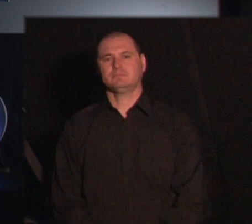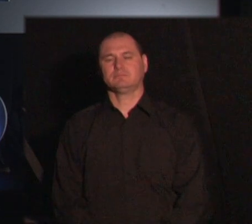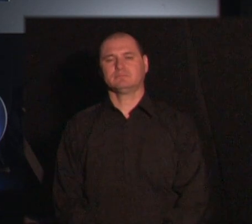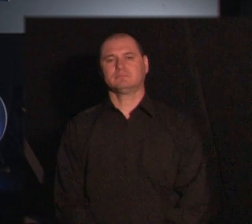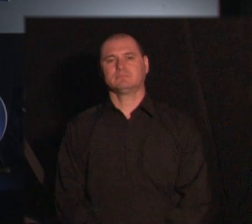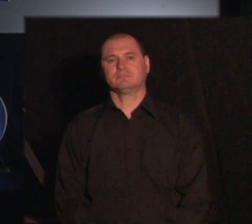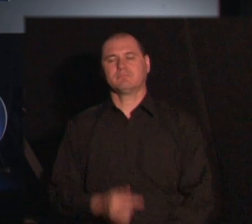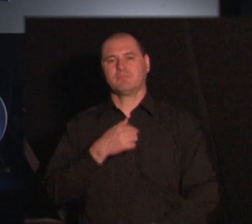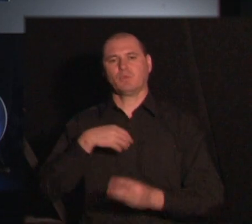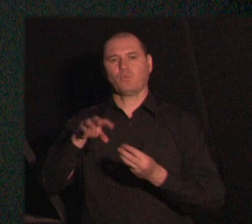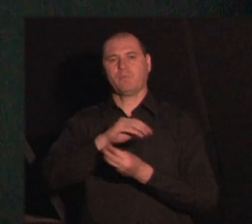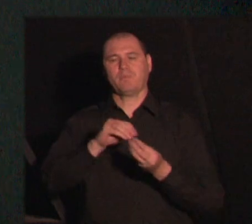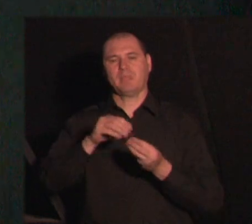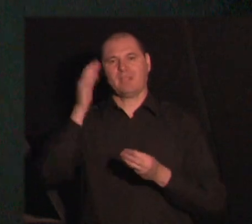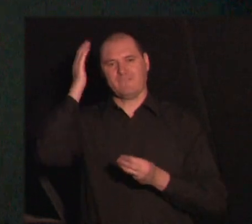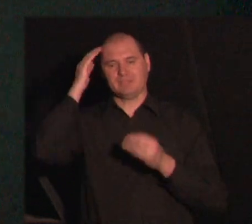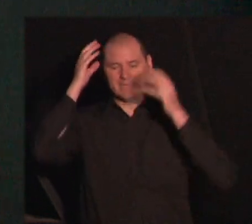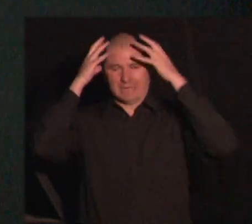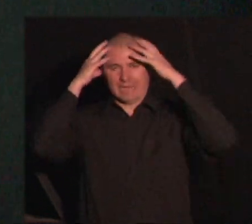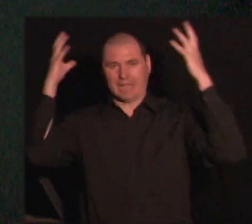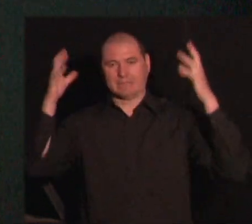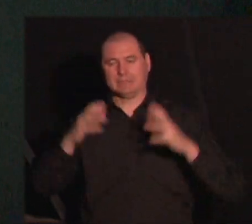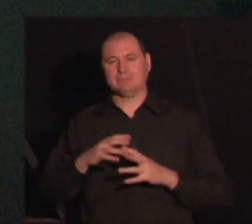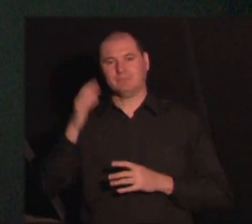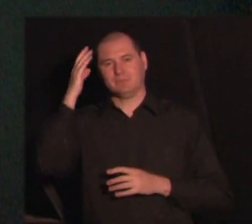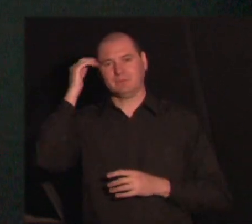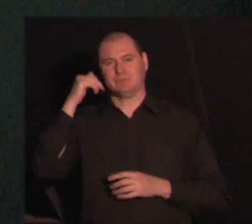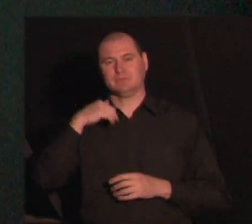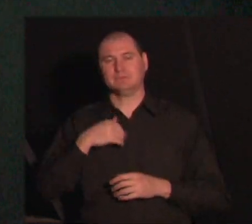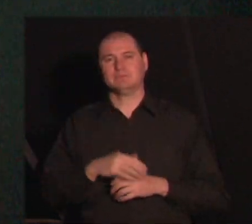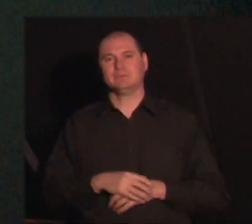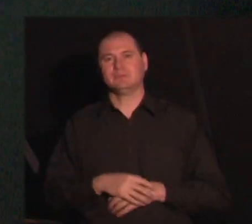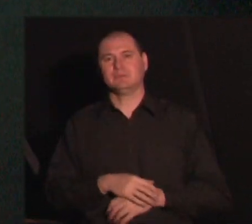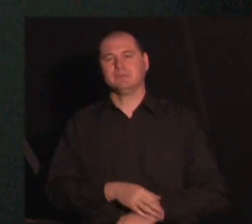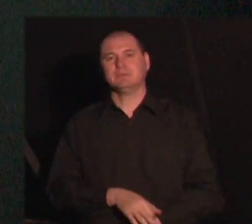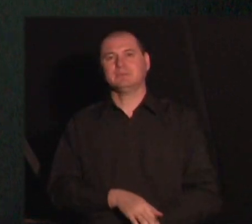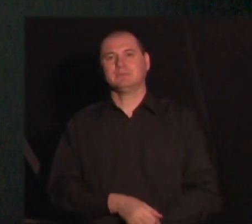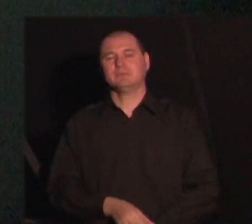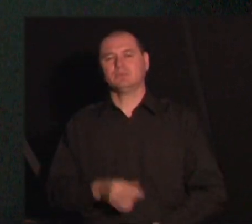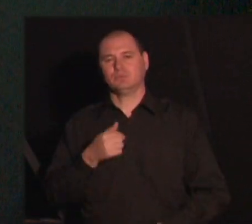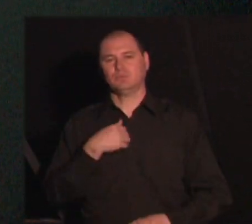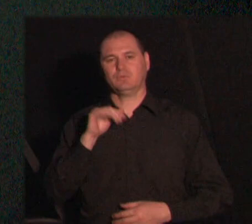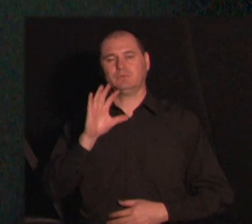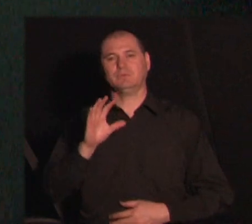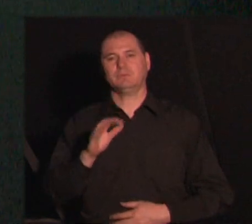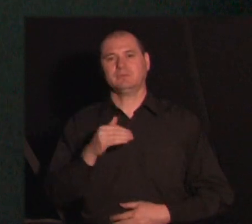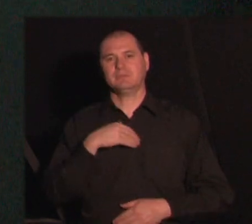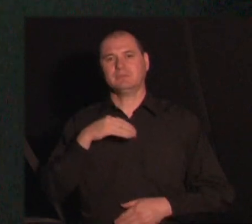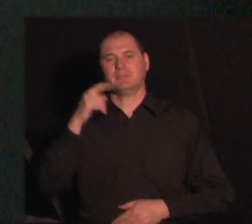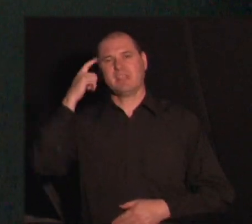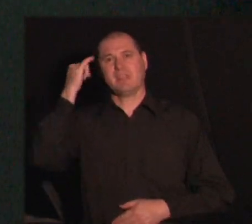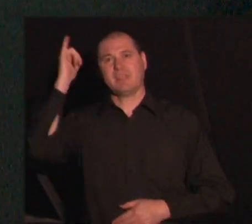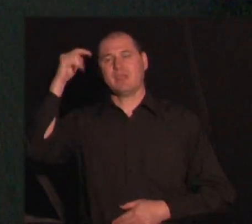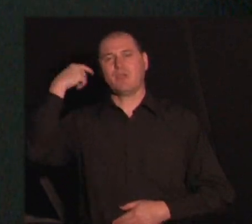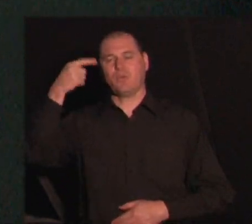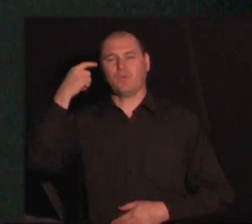Y en mi comunidad me decían cabeza grande, porque, Uchatech, mi nombre, porque yo era con ideas muy locas. Yo decía